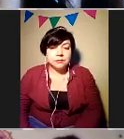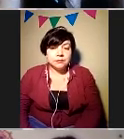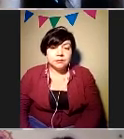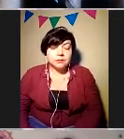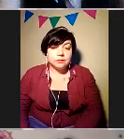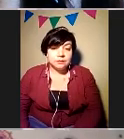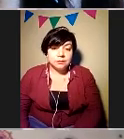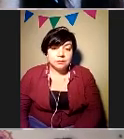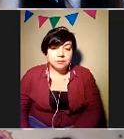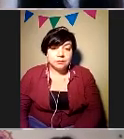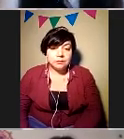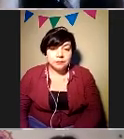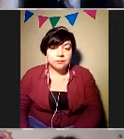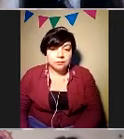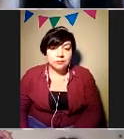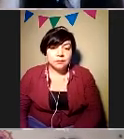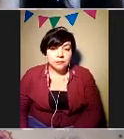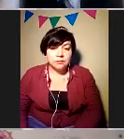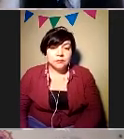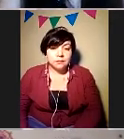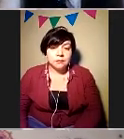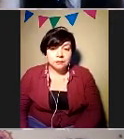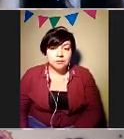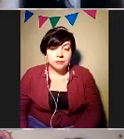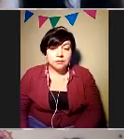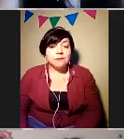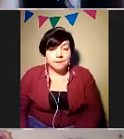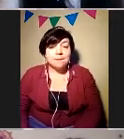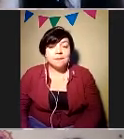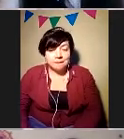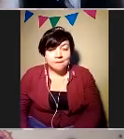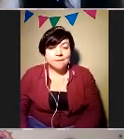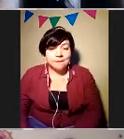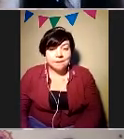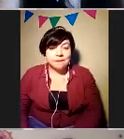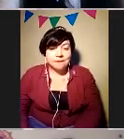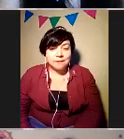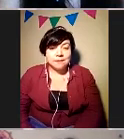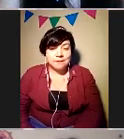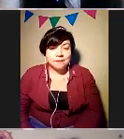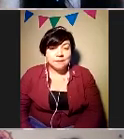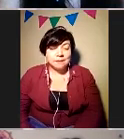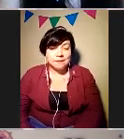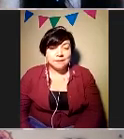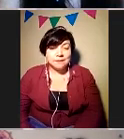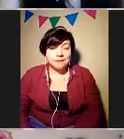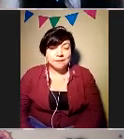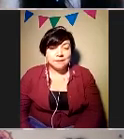el cáñamo, dice, y es porque el cáñamo es la fibra de ropa que más dura en el planeta. Y por lo mismo se cree que